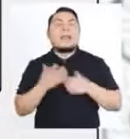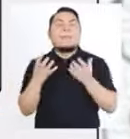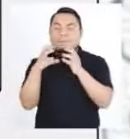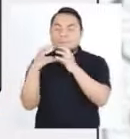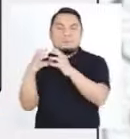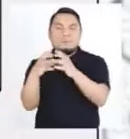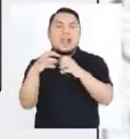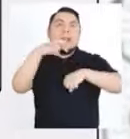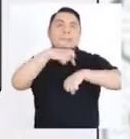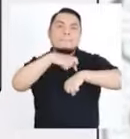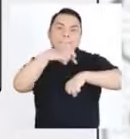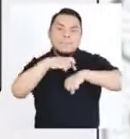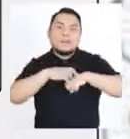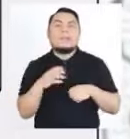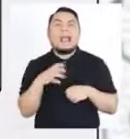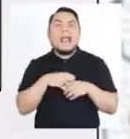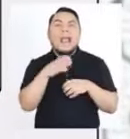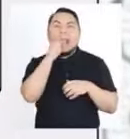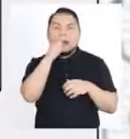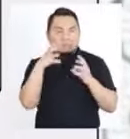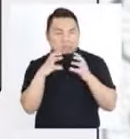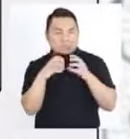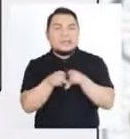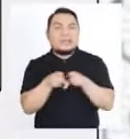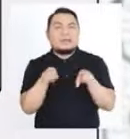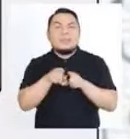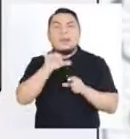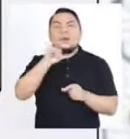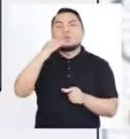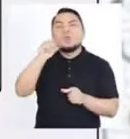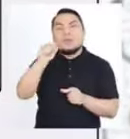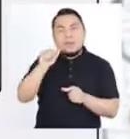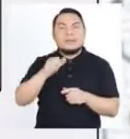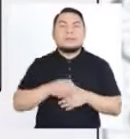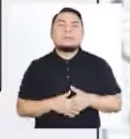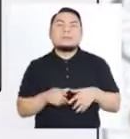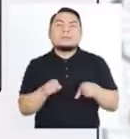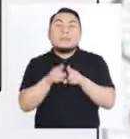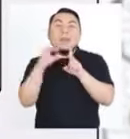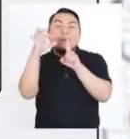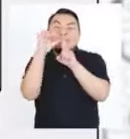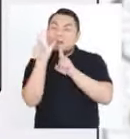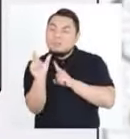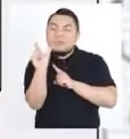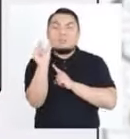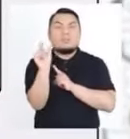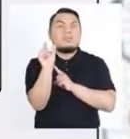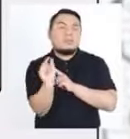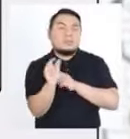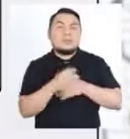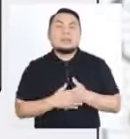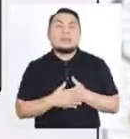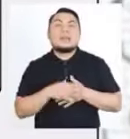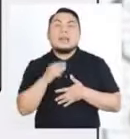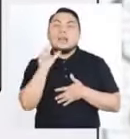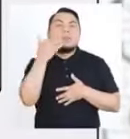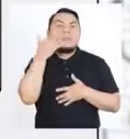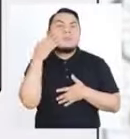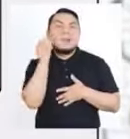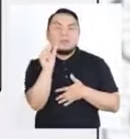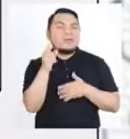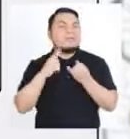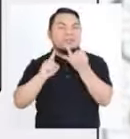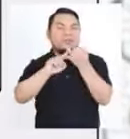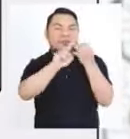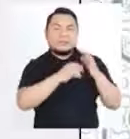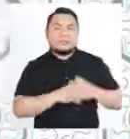tubérculos, como papa, camote, yuca o en las legumbres, como los frijoles, garbanzos, payares,